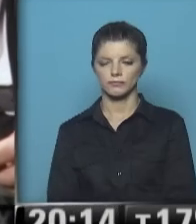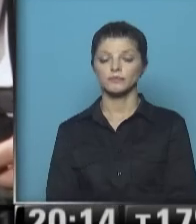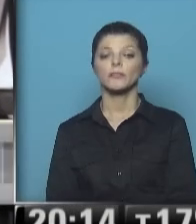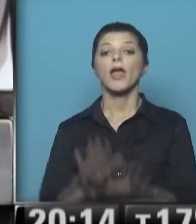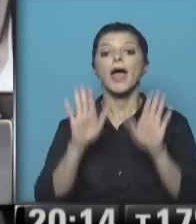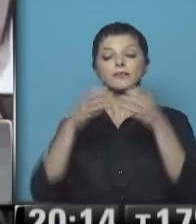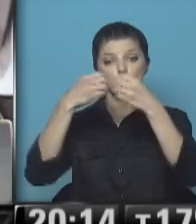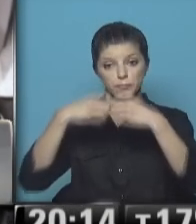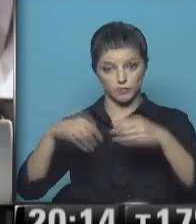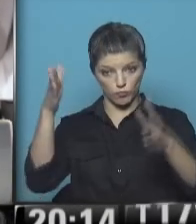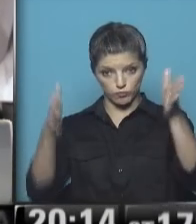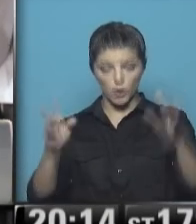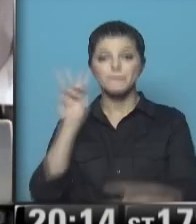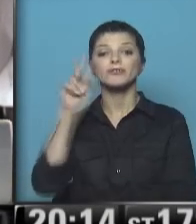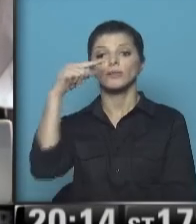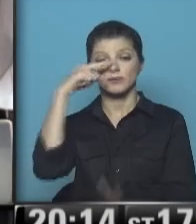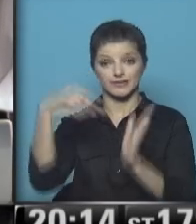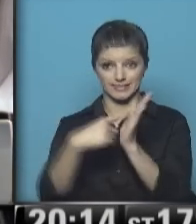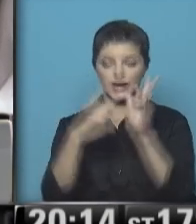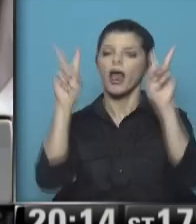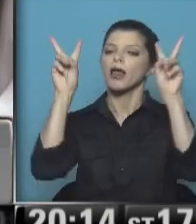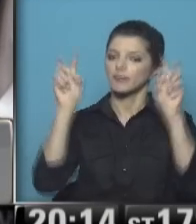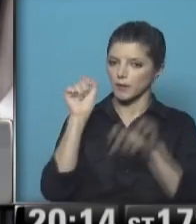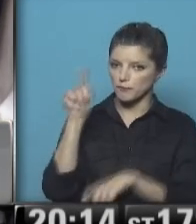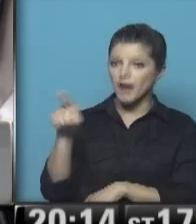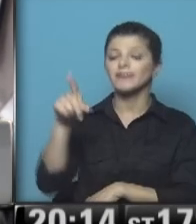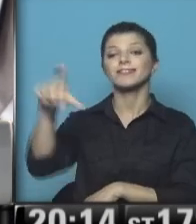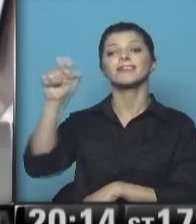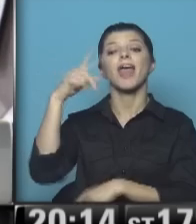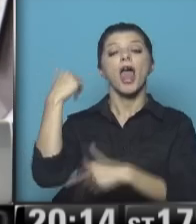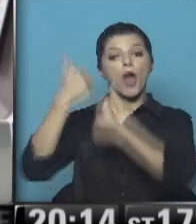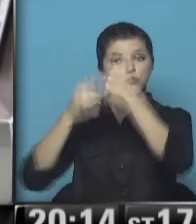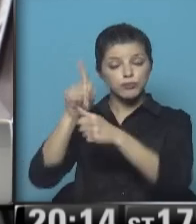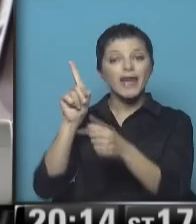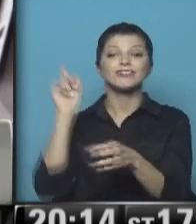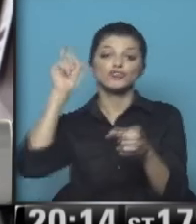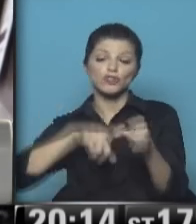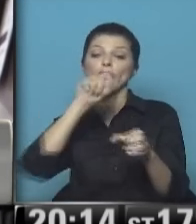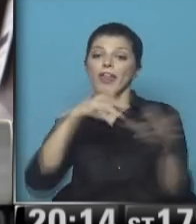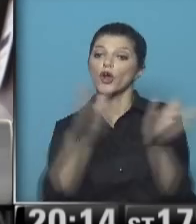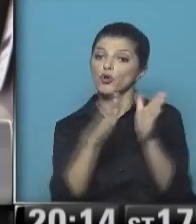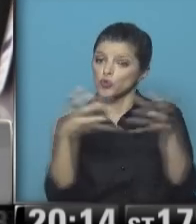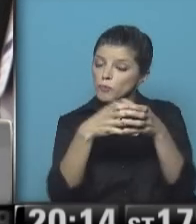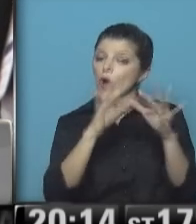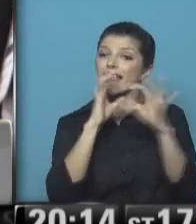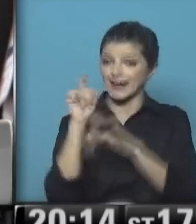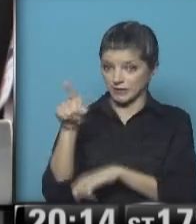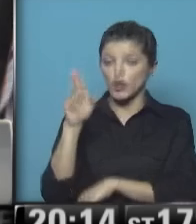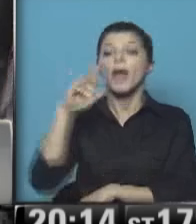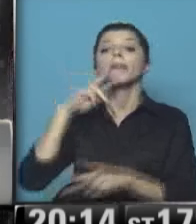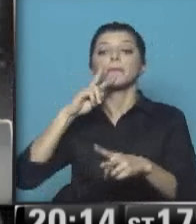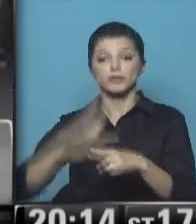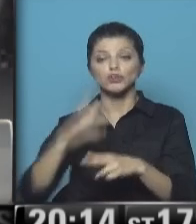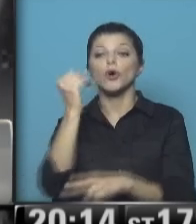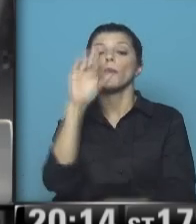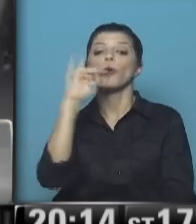abrimos este bloque de Visión 7 Central con esta información. El ex CEO de Torneos y ex socio de Clarín, Alejandro Bursaco, uno de los 14 acusados